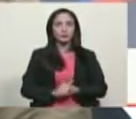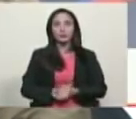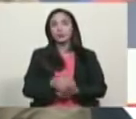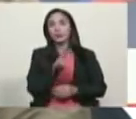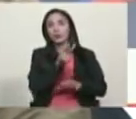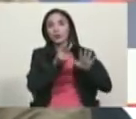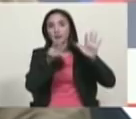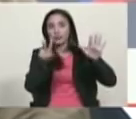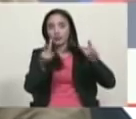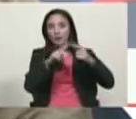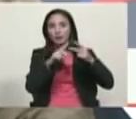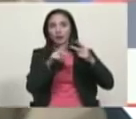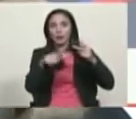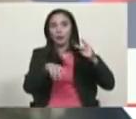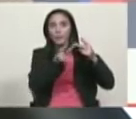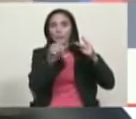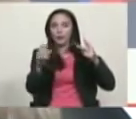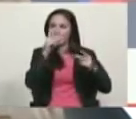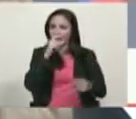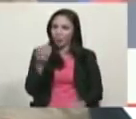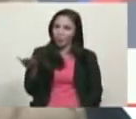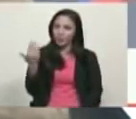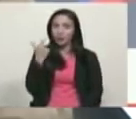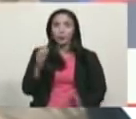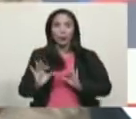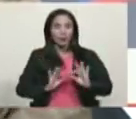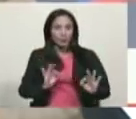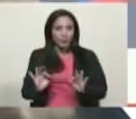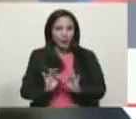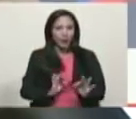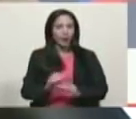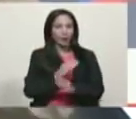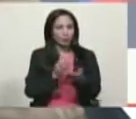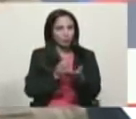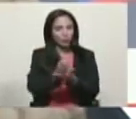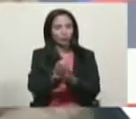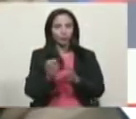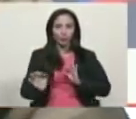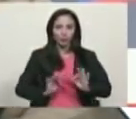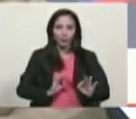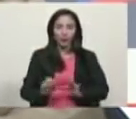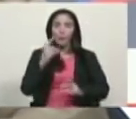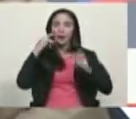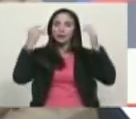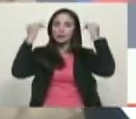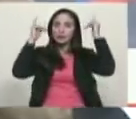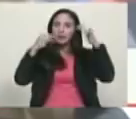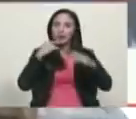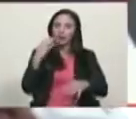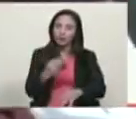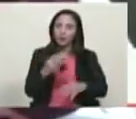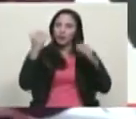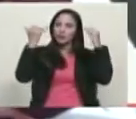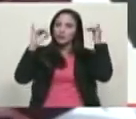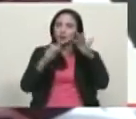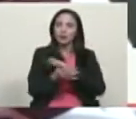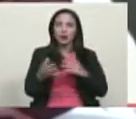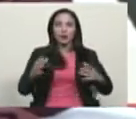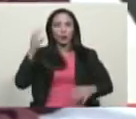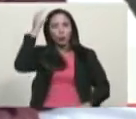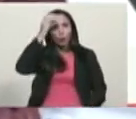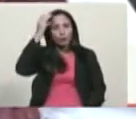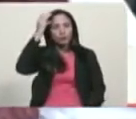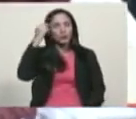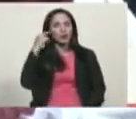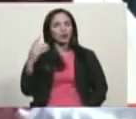27 y 20. Y lo dijimos desde el año pasado. Preparémonos para conmemorar con la mayor conciencia,